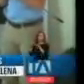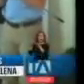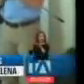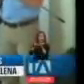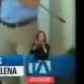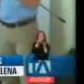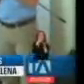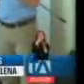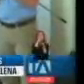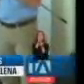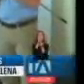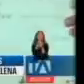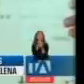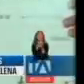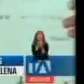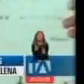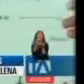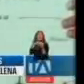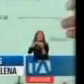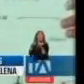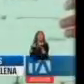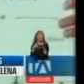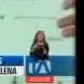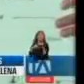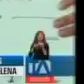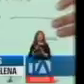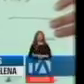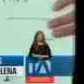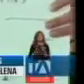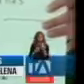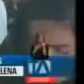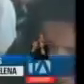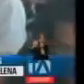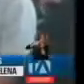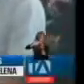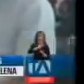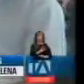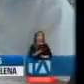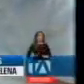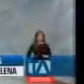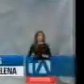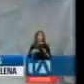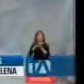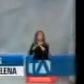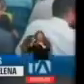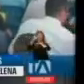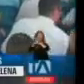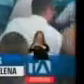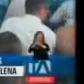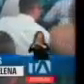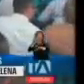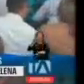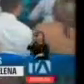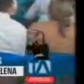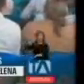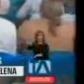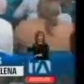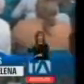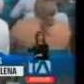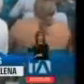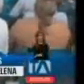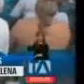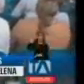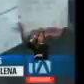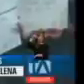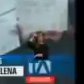mejorar la productividad en Santa Elena. El evento contó además con la participación del presidente de Ban Ecuador, Jorge Water, y el gobernador de la provincia,